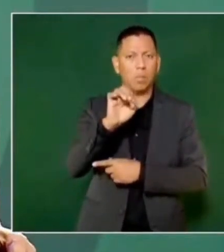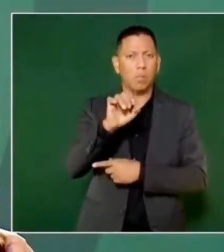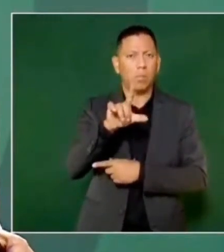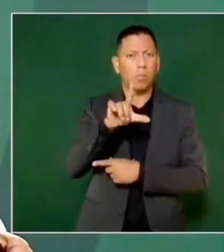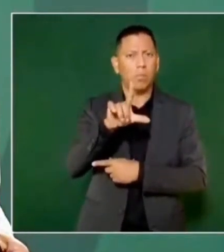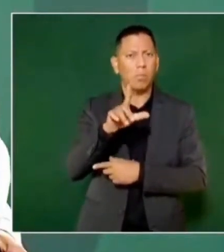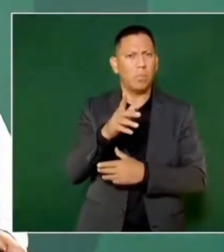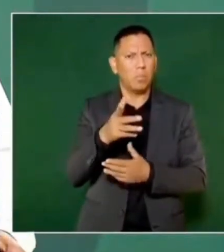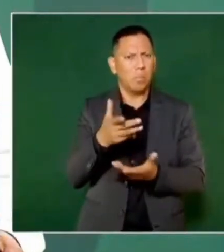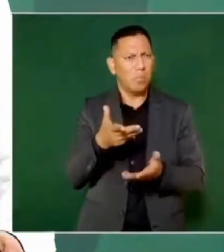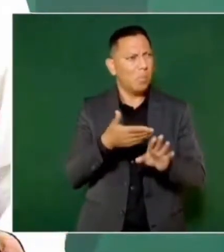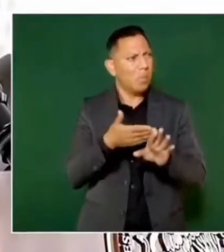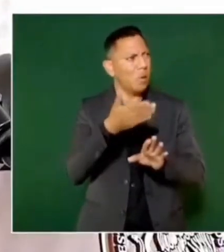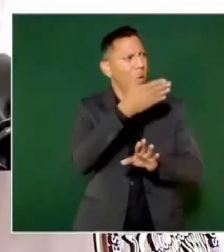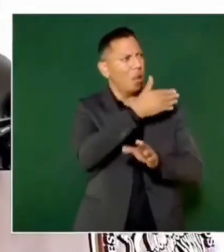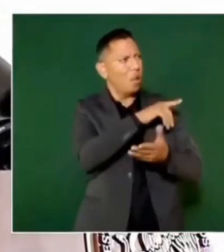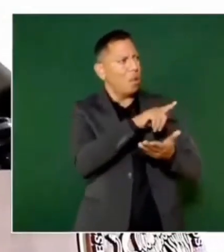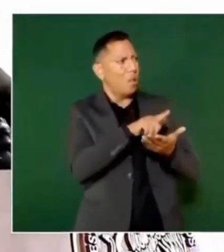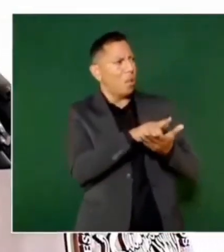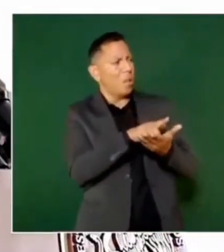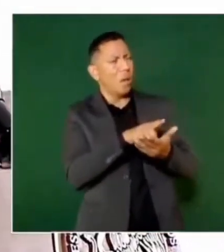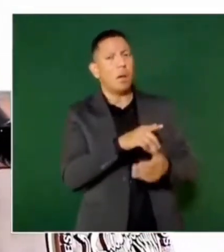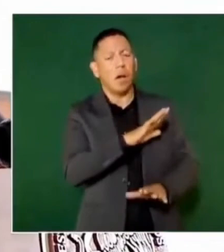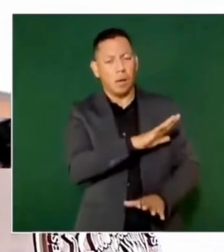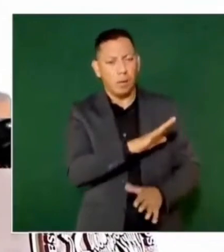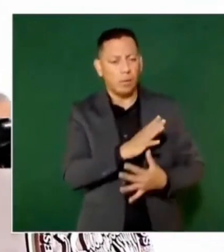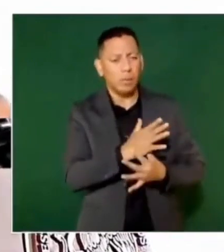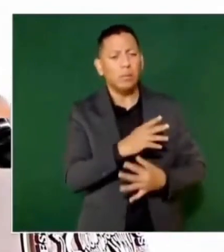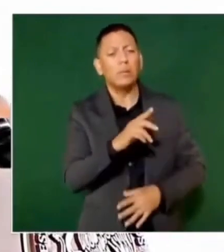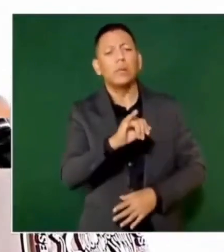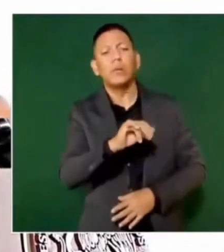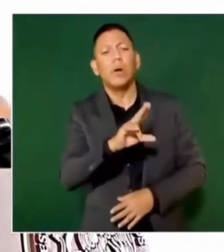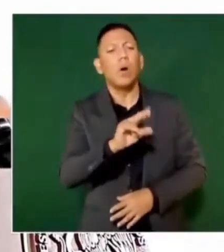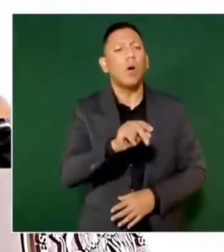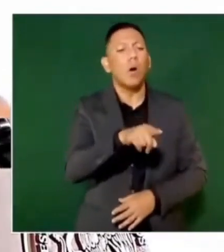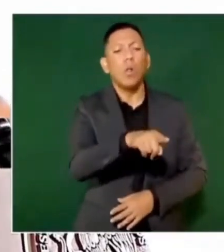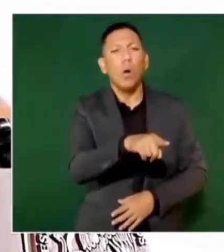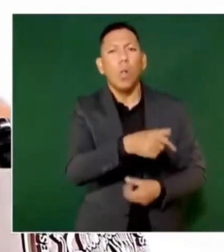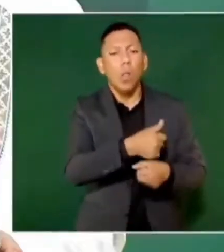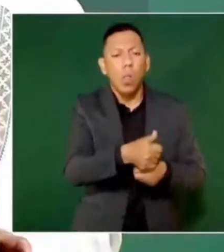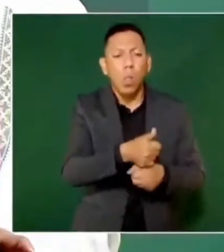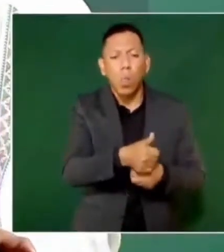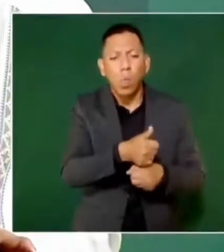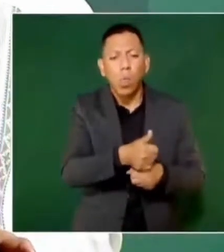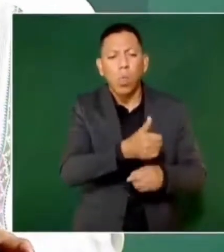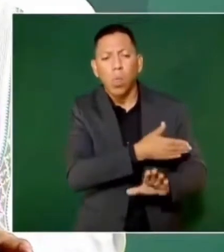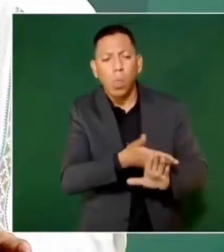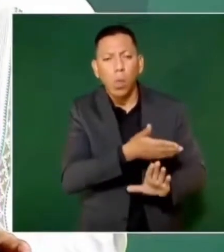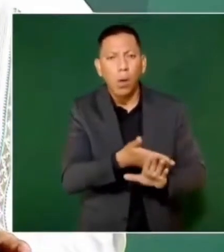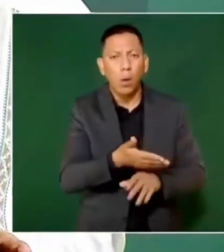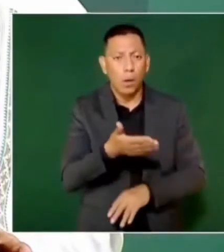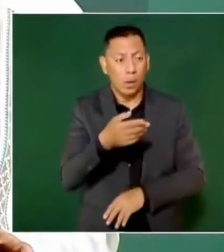si fueron o no torturados. Y si en 10